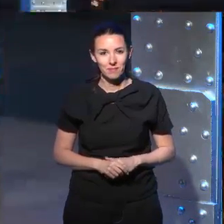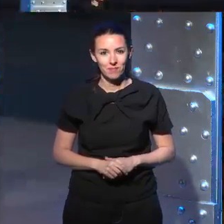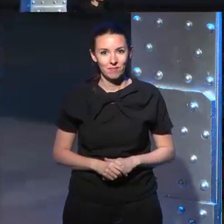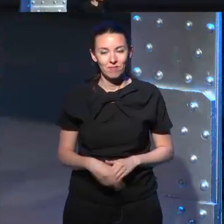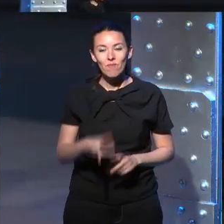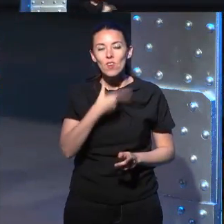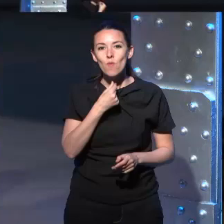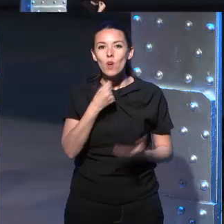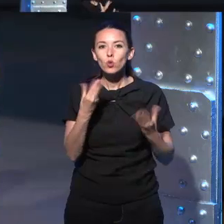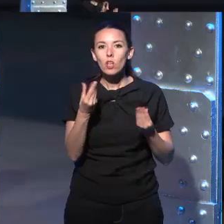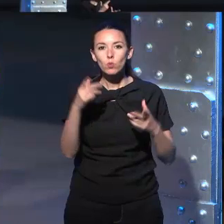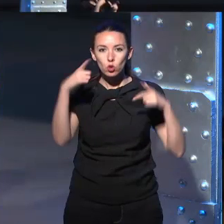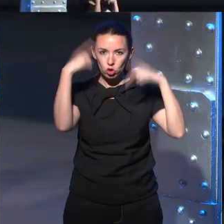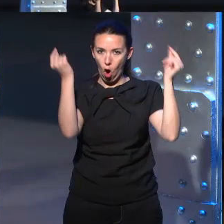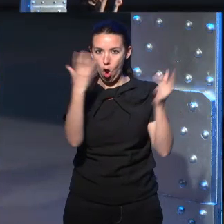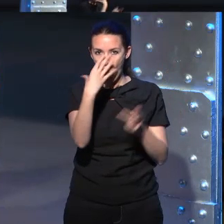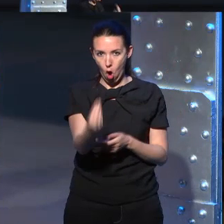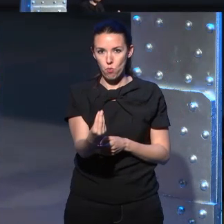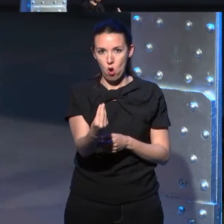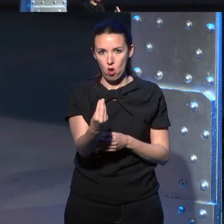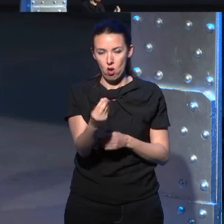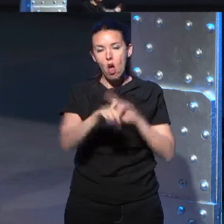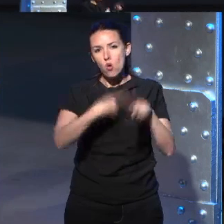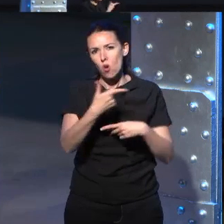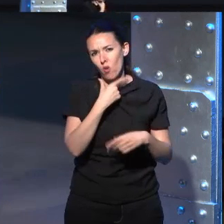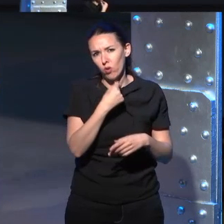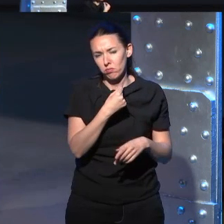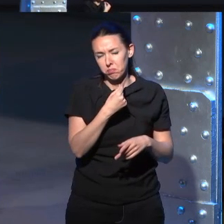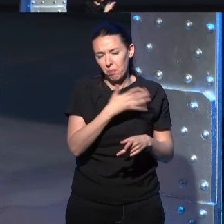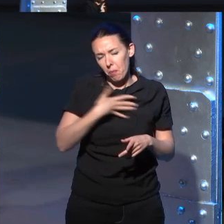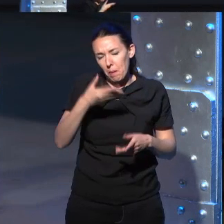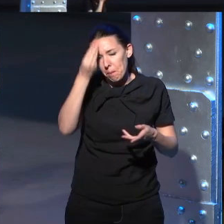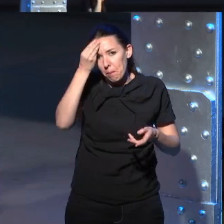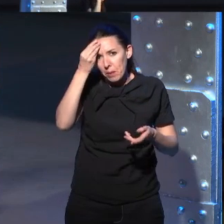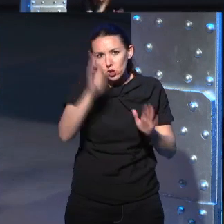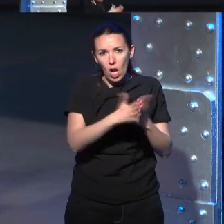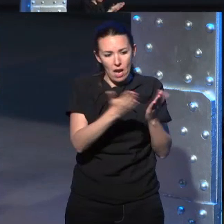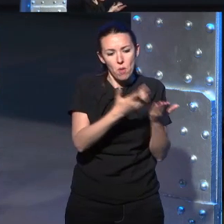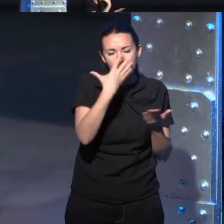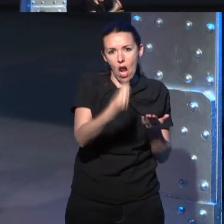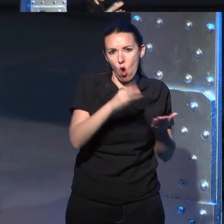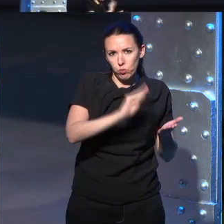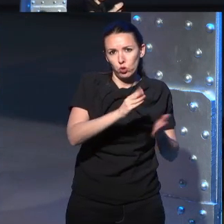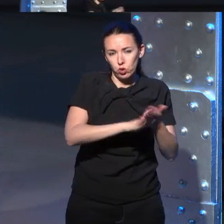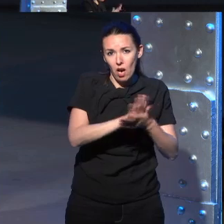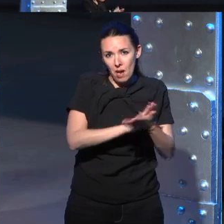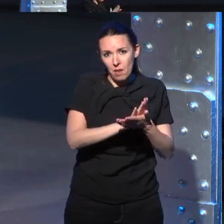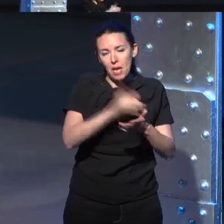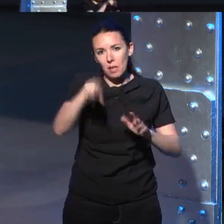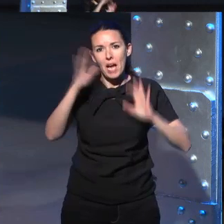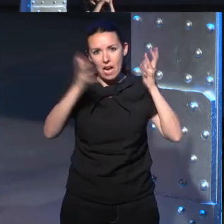A mí me gusta mucho Lobo, y después supongo que hablaremos de los lobos de la novela y de otros animales, de 2 patas y de